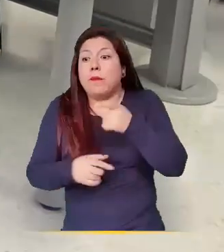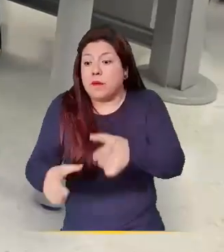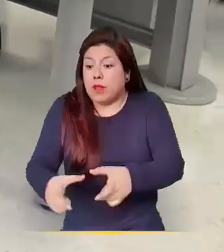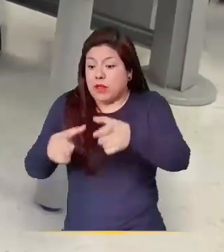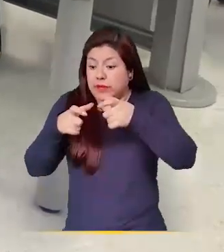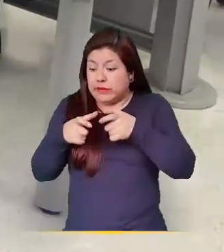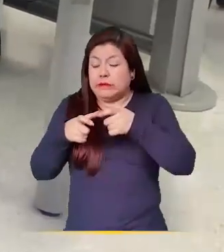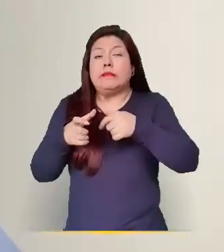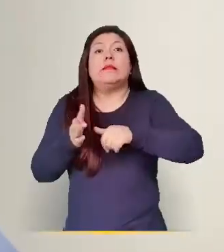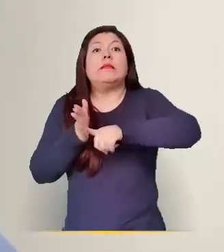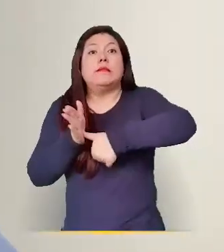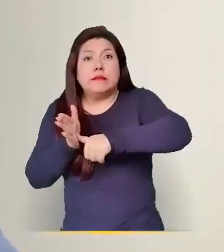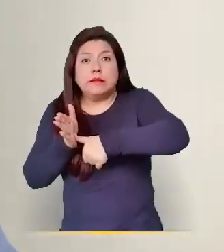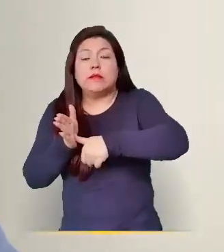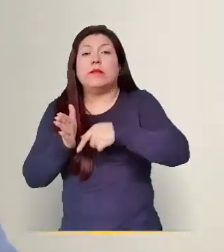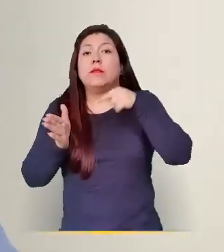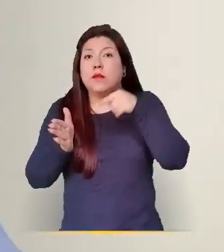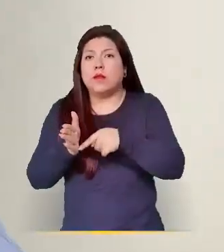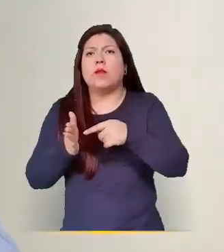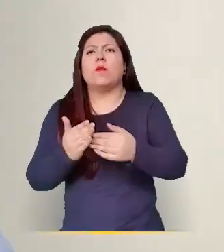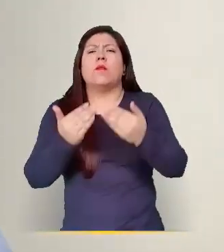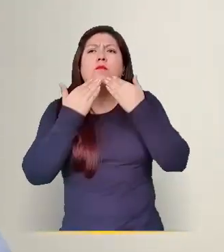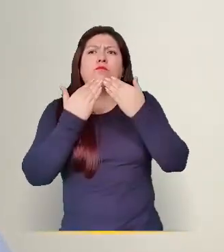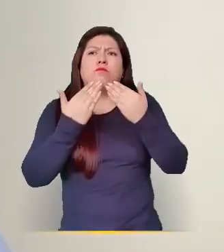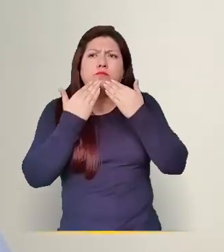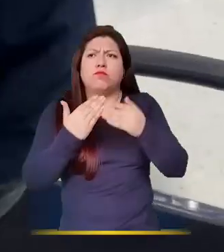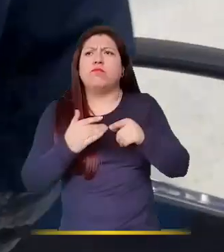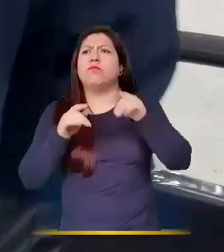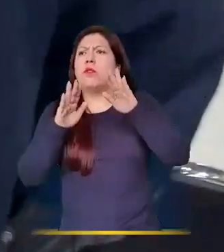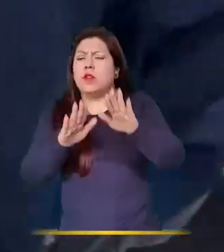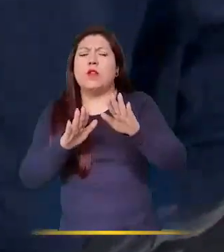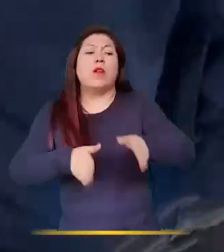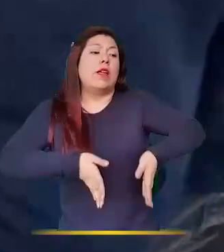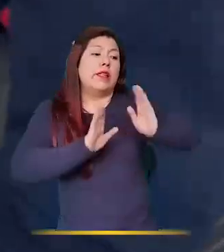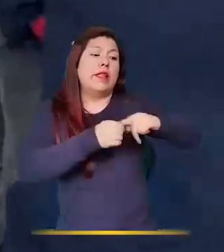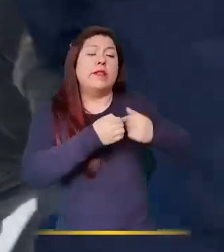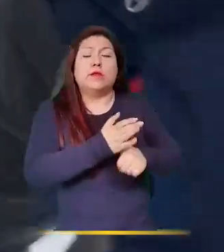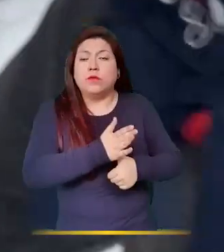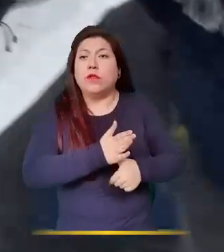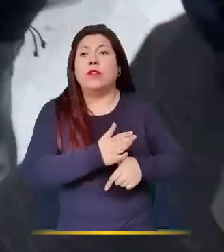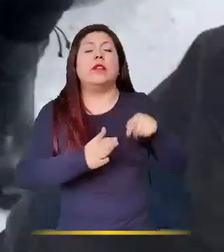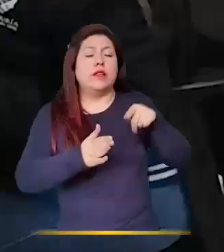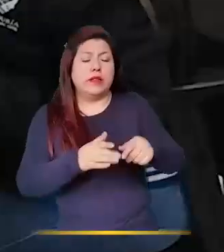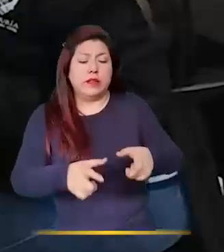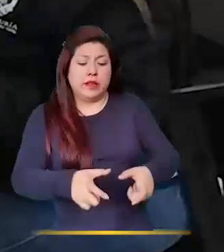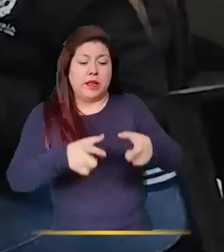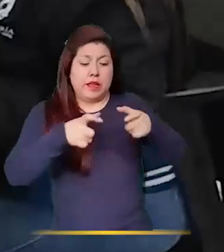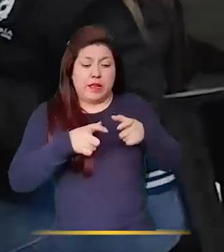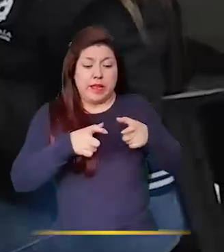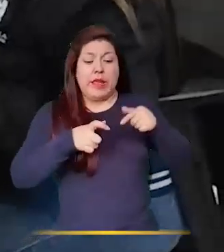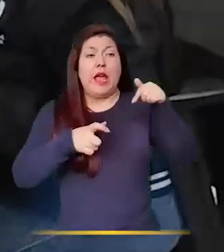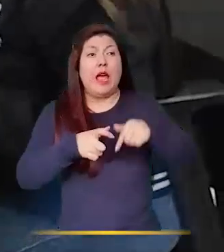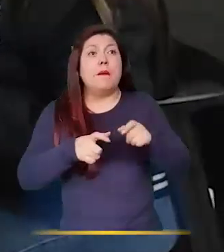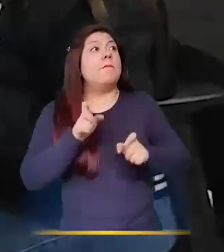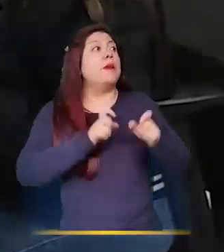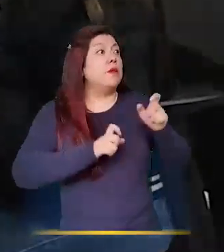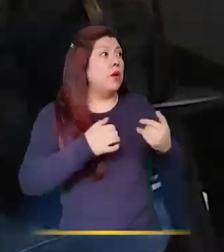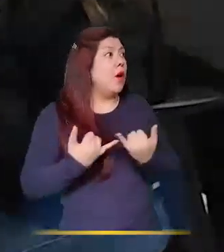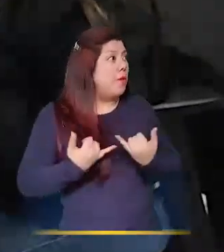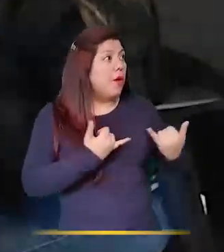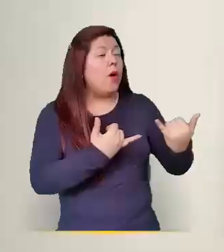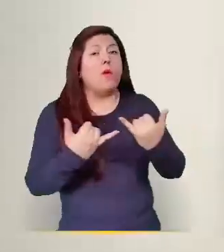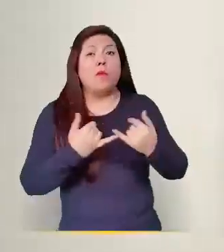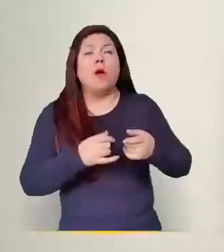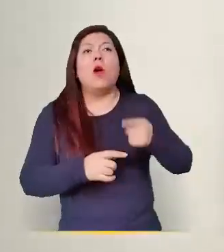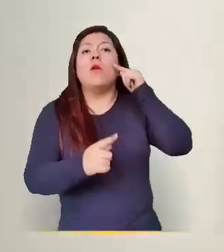primera vez después de muchos años, recibieron su cédula o su contraseña. Un agradecimiento especial a la Registraduría y estamos seguros que con esa cédula, las personas